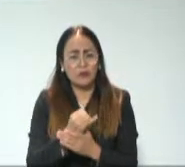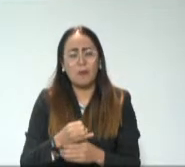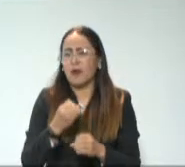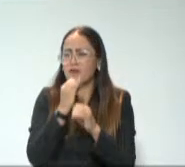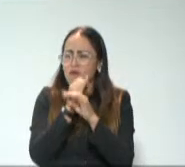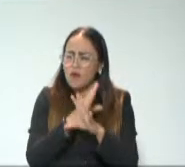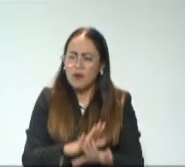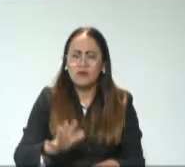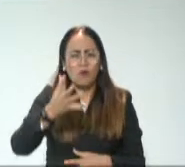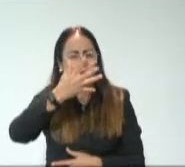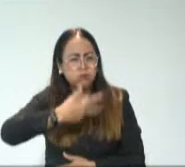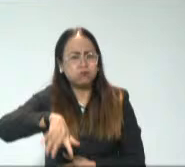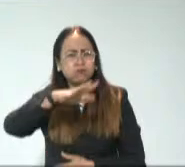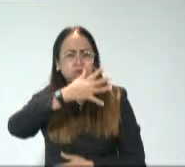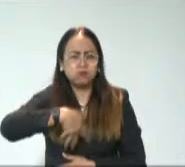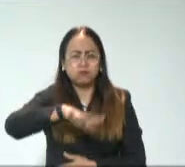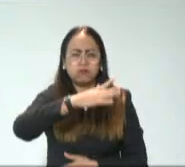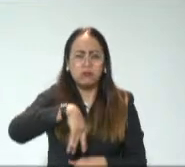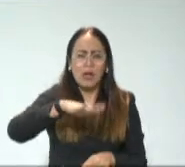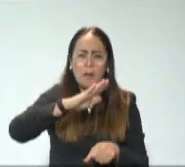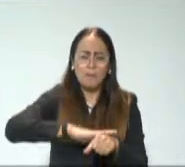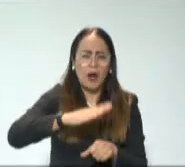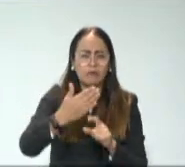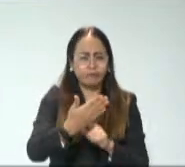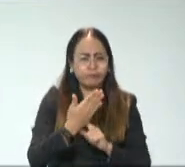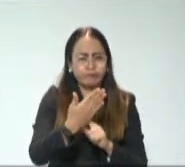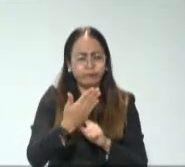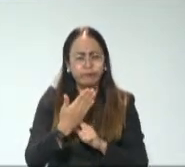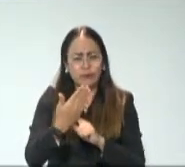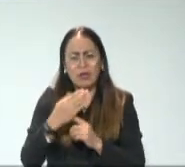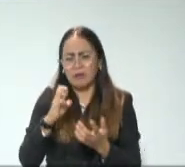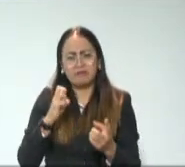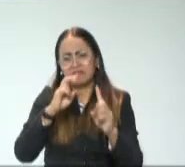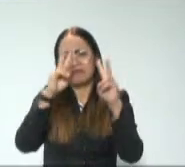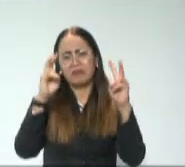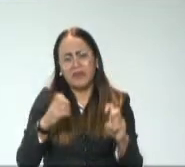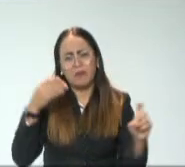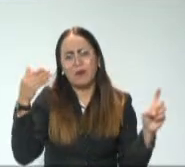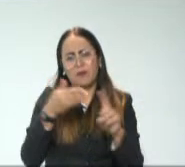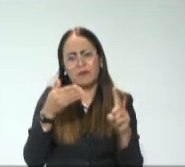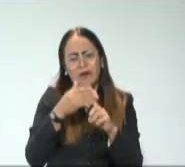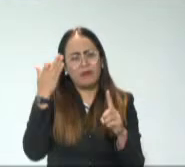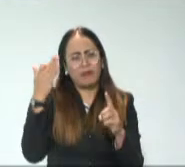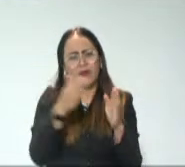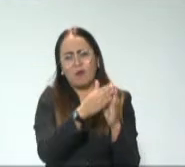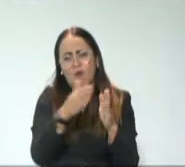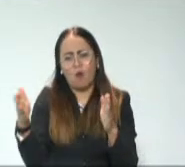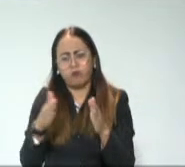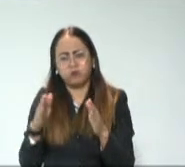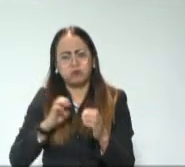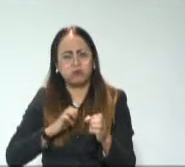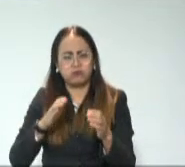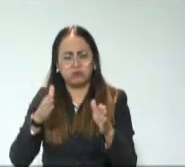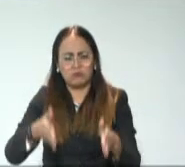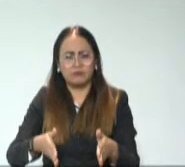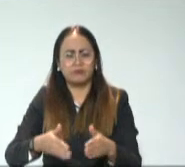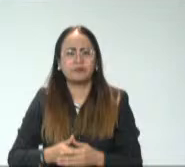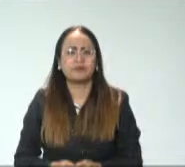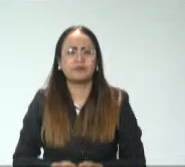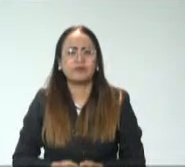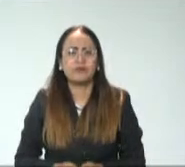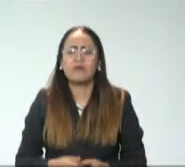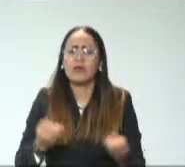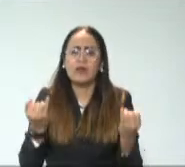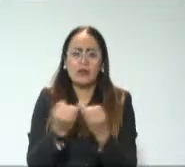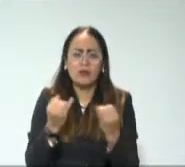posibles con digamos con la información que se cuenta sobre un problema particular en un momento específico y que está vinculado